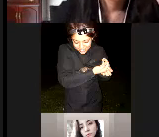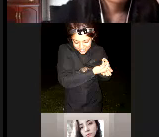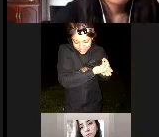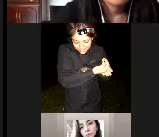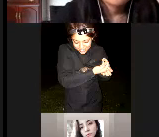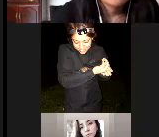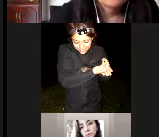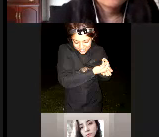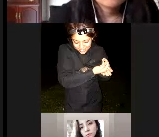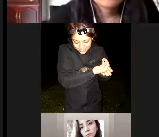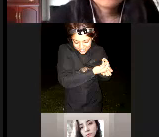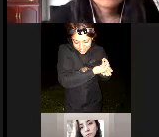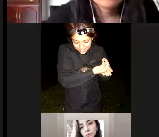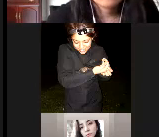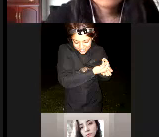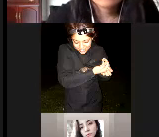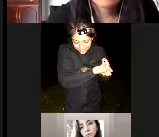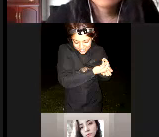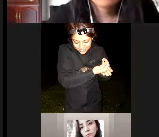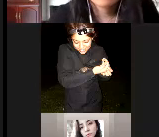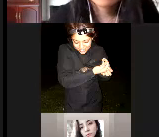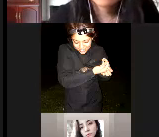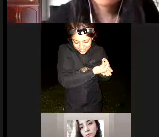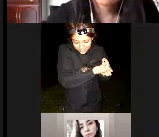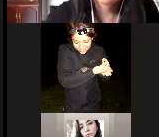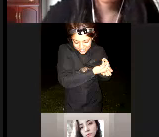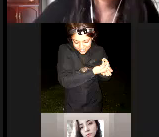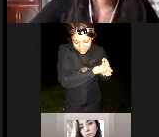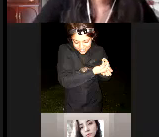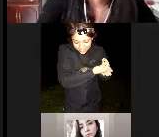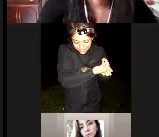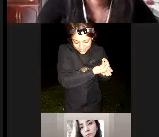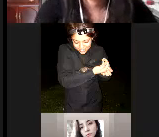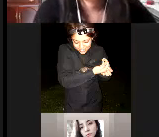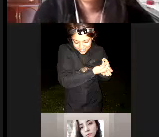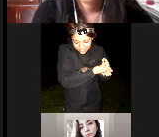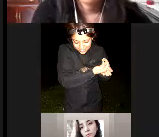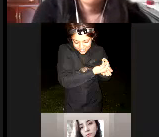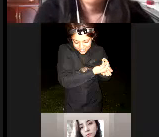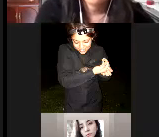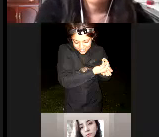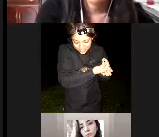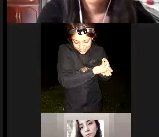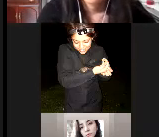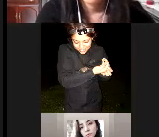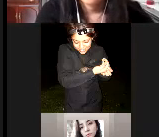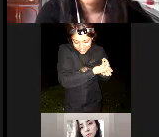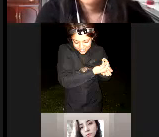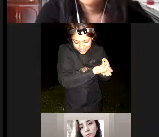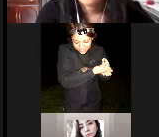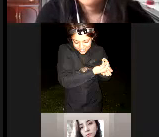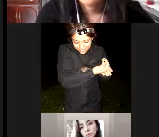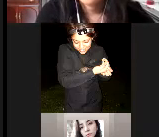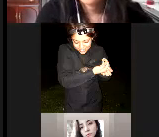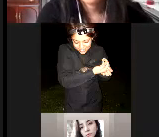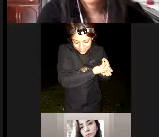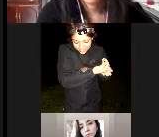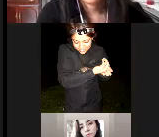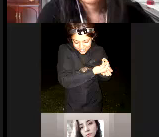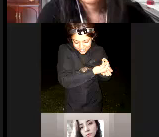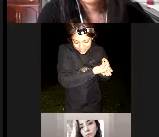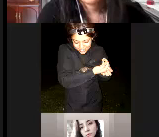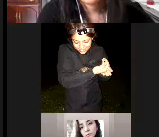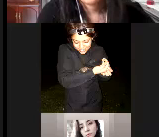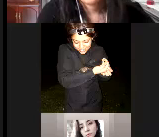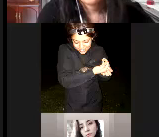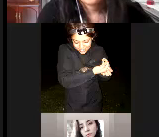dos diferentes capas. Una capa que se llama el epilimnio en la parte superficial y una capa que se llama hipolimnio en la parte